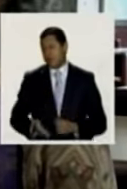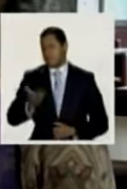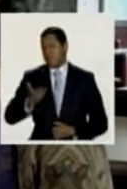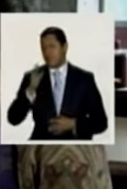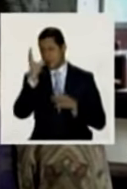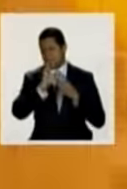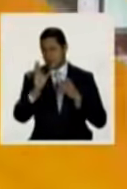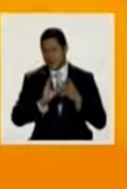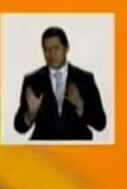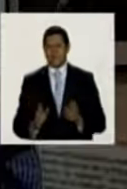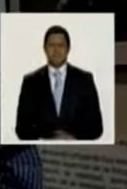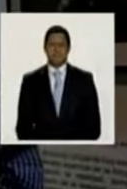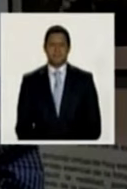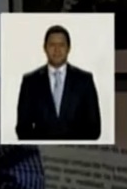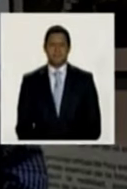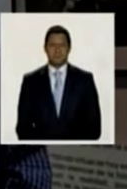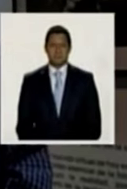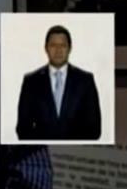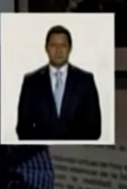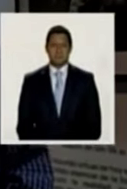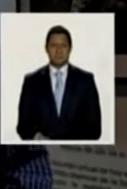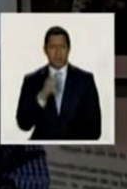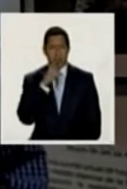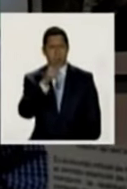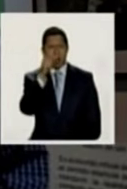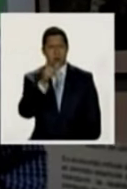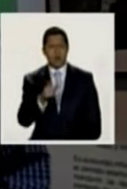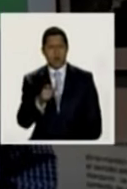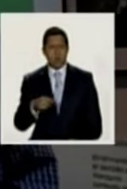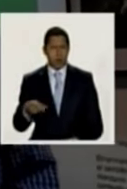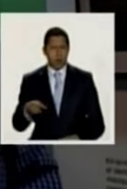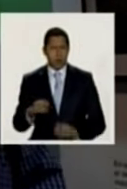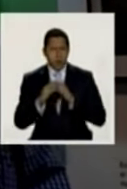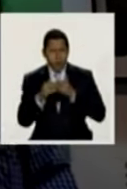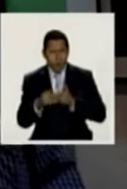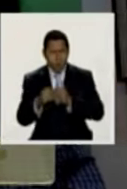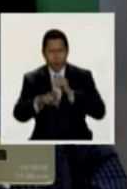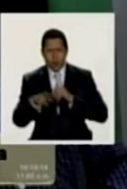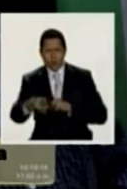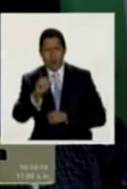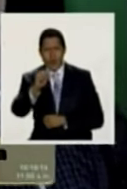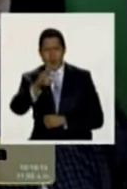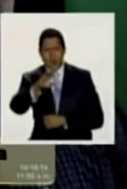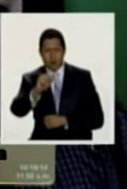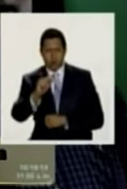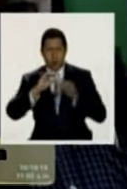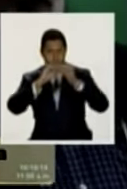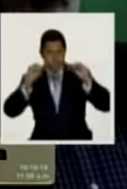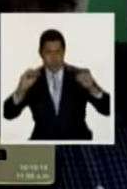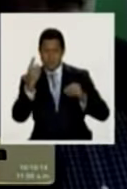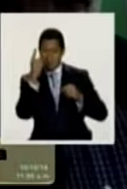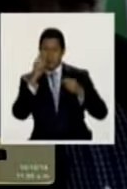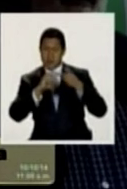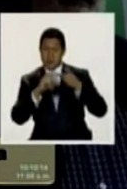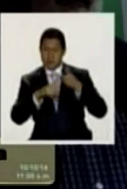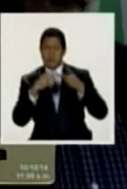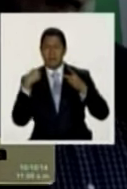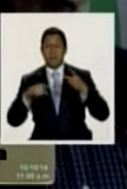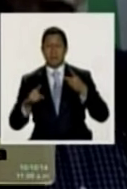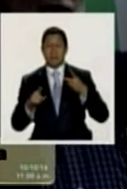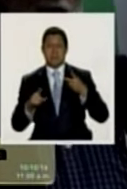grandes características. Un bongo remonte la Arauca es la primera frase de la novela Doña Bárbara, pero también